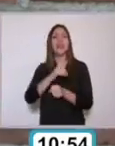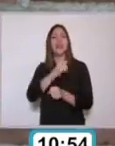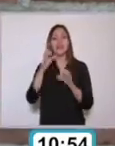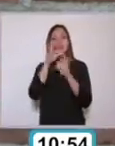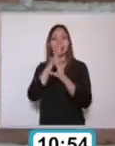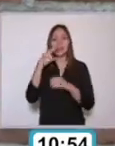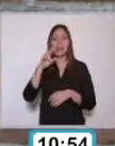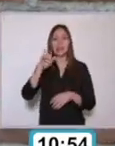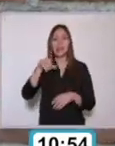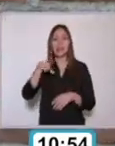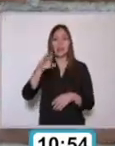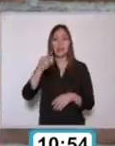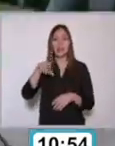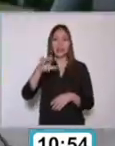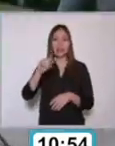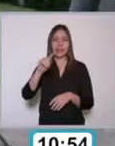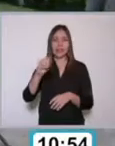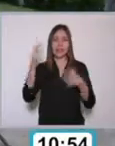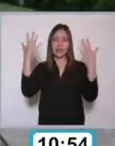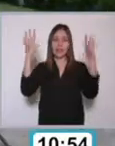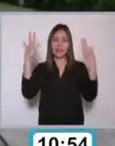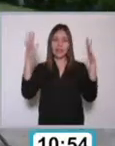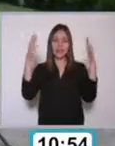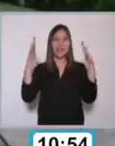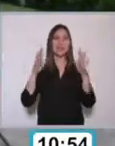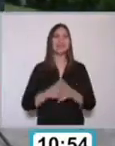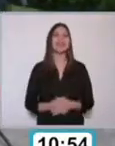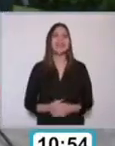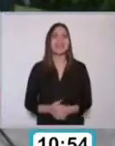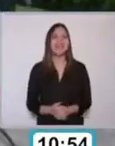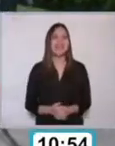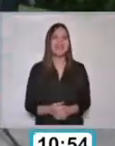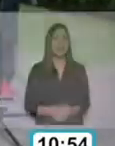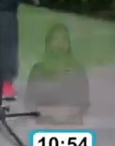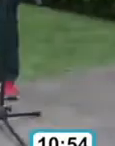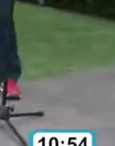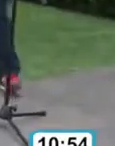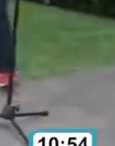es Rinconcito. Ok. ¡A darle! ¡Venga! ¡Vamos!